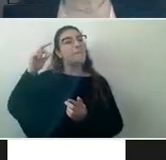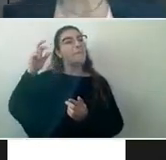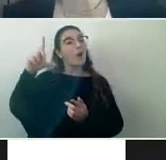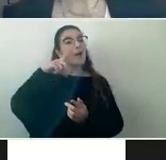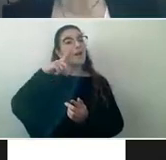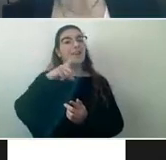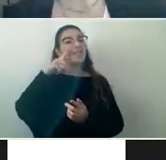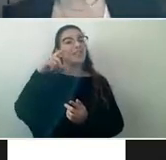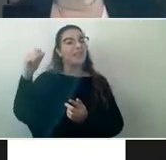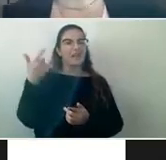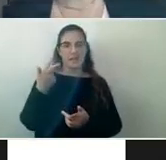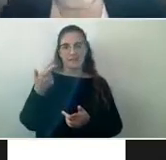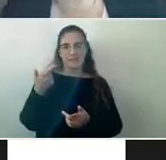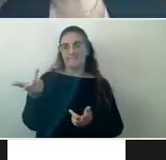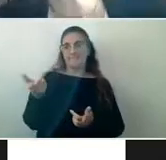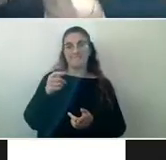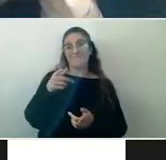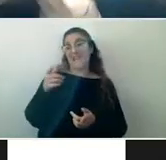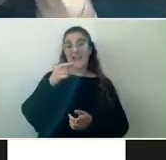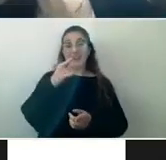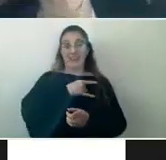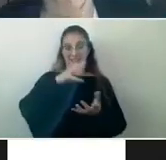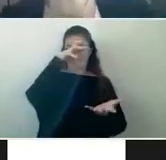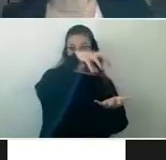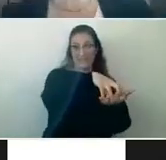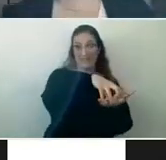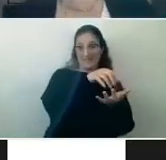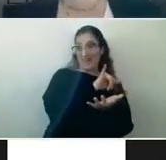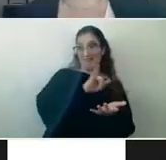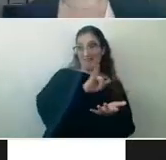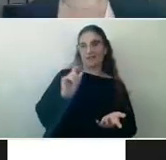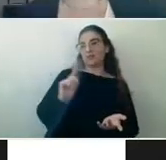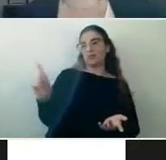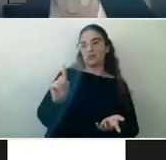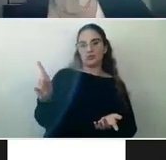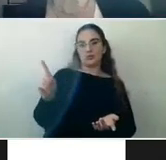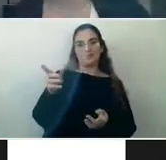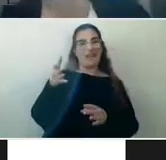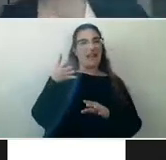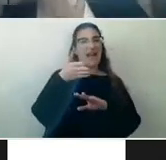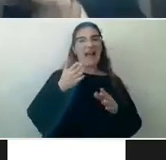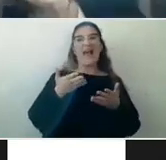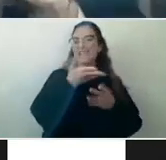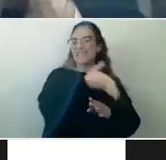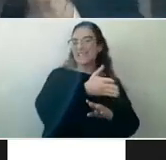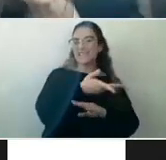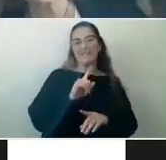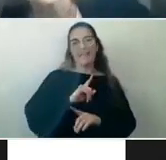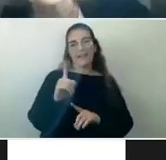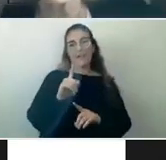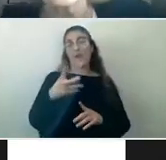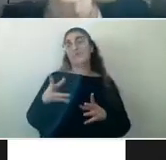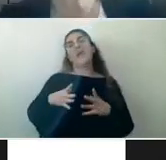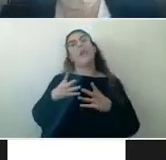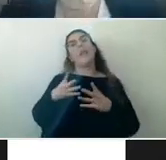entonces le dicen no, no usted no puede venir a esta universidad porque no es accesible le ofrecemos esta,